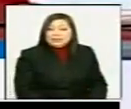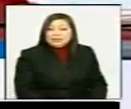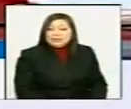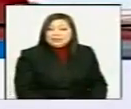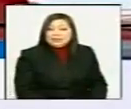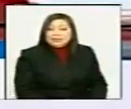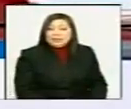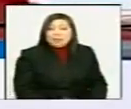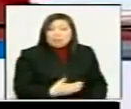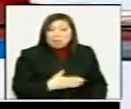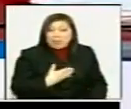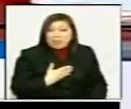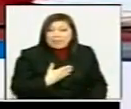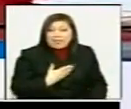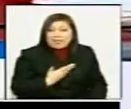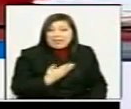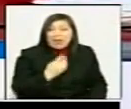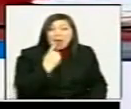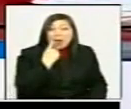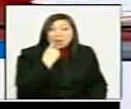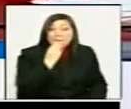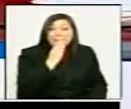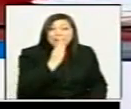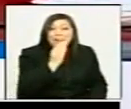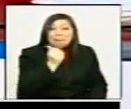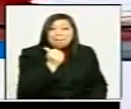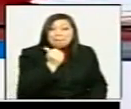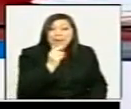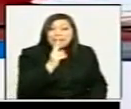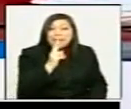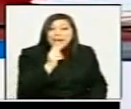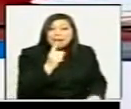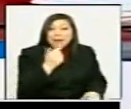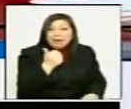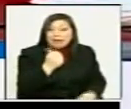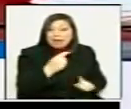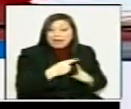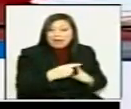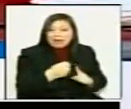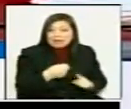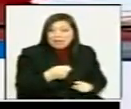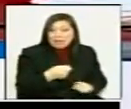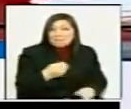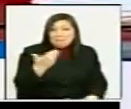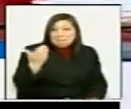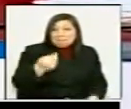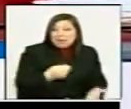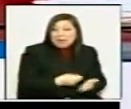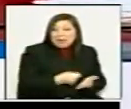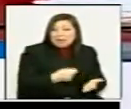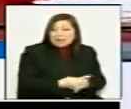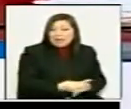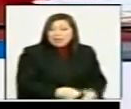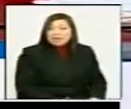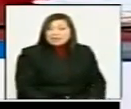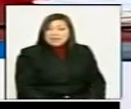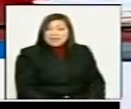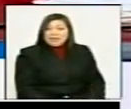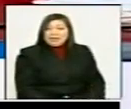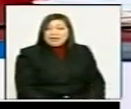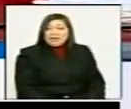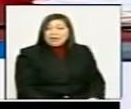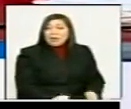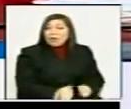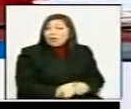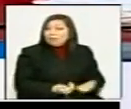el señor Barata pagar dinero a un funcionario como